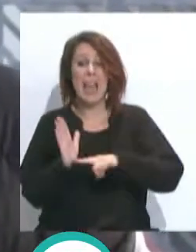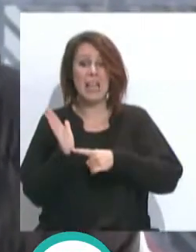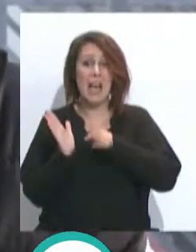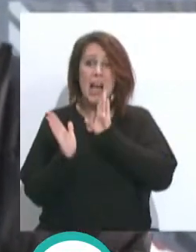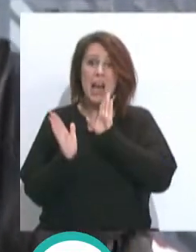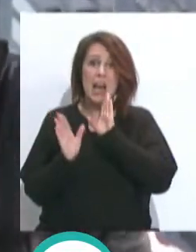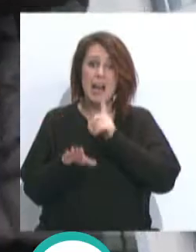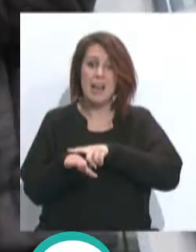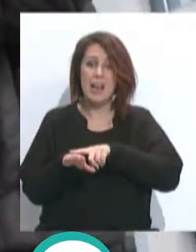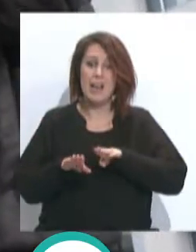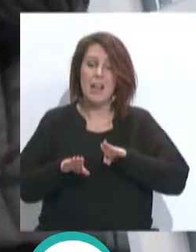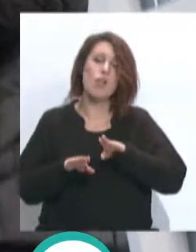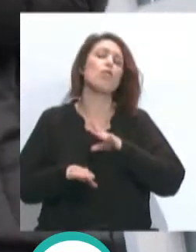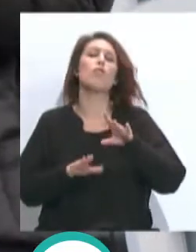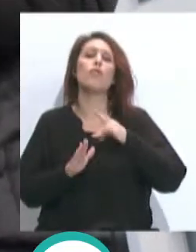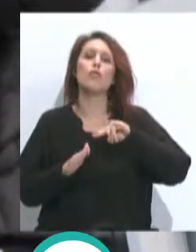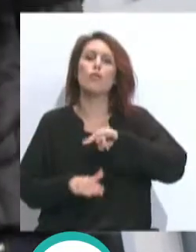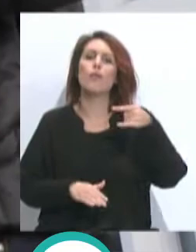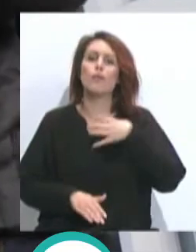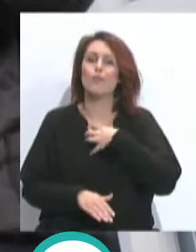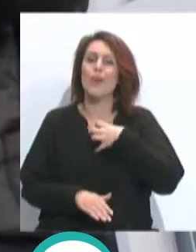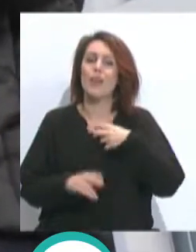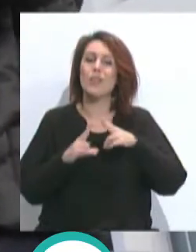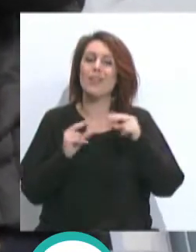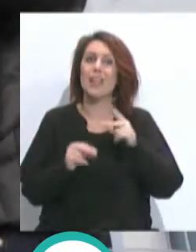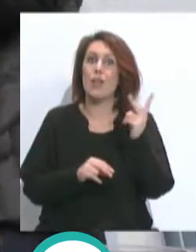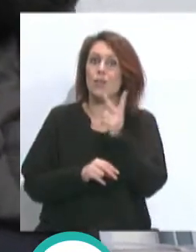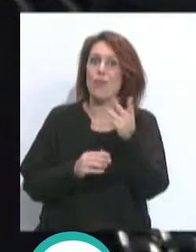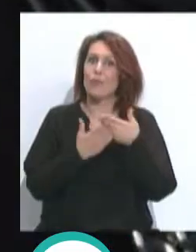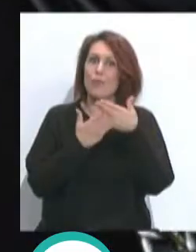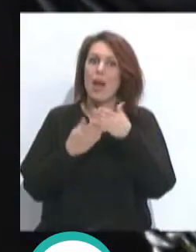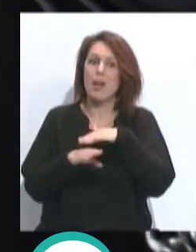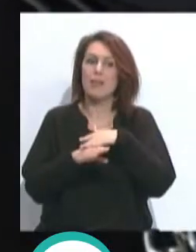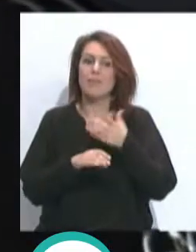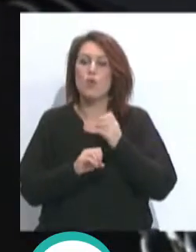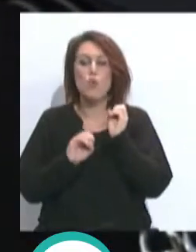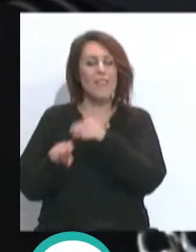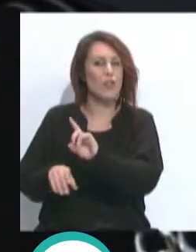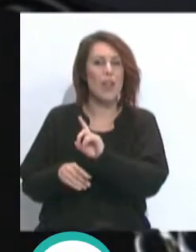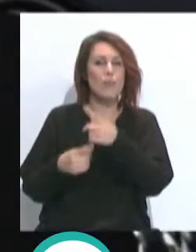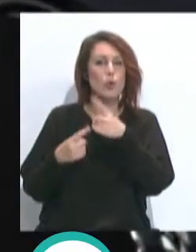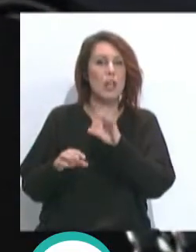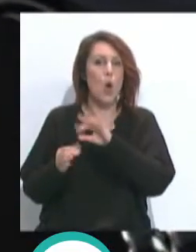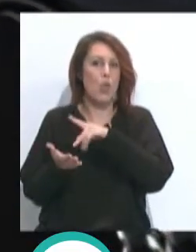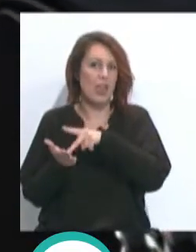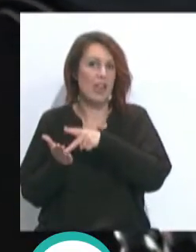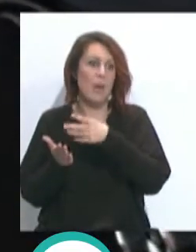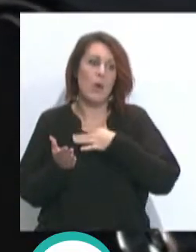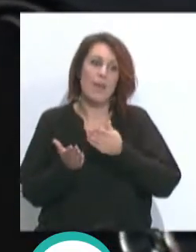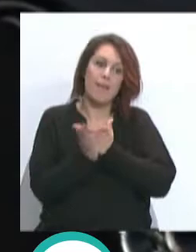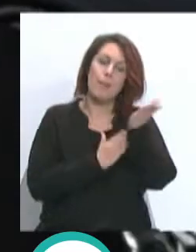la doble capacitación, la posibilidad de estudiar dos carreras para, sin abandonar la de música o danza, tener otra